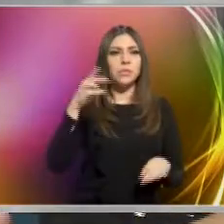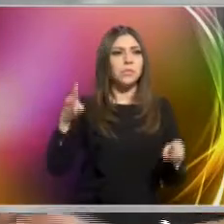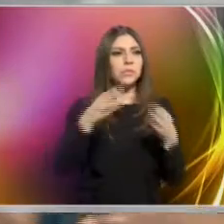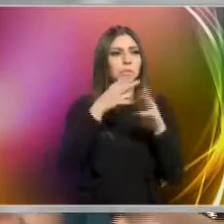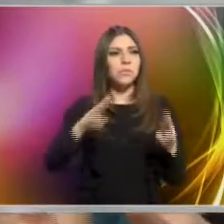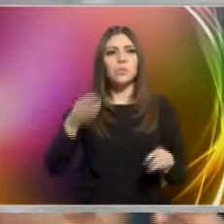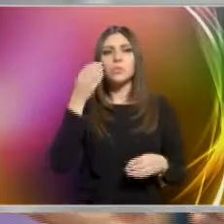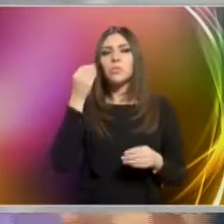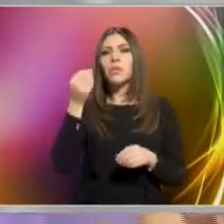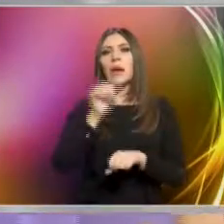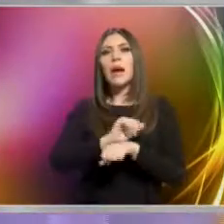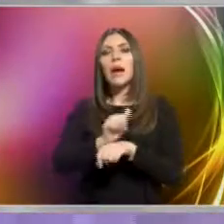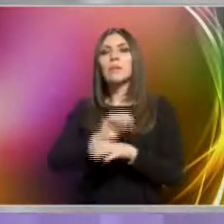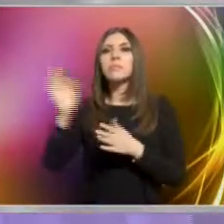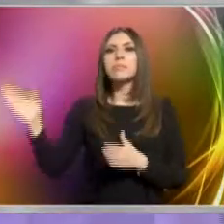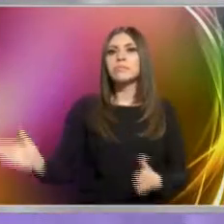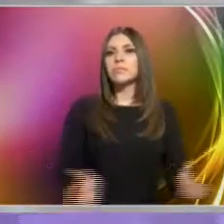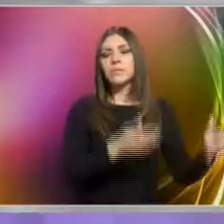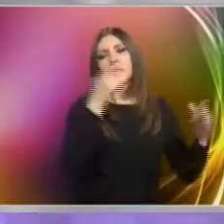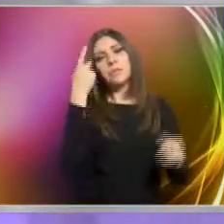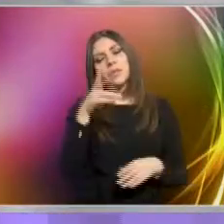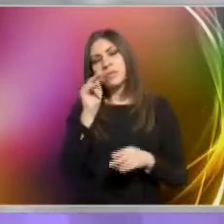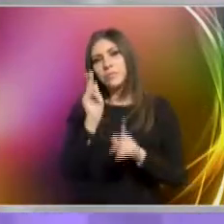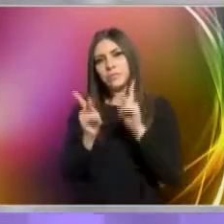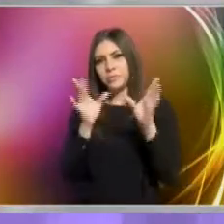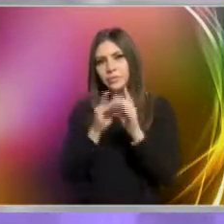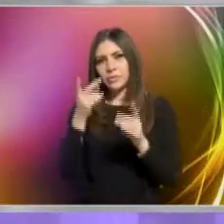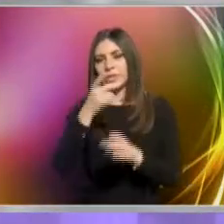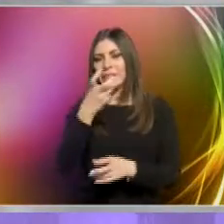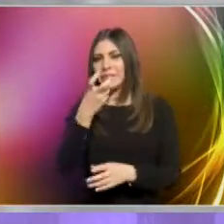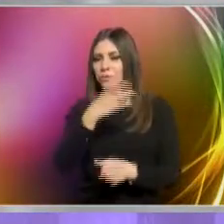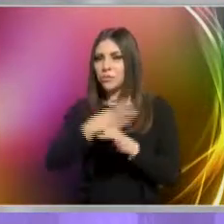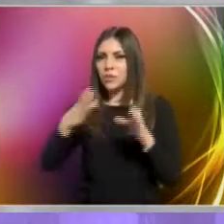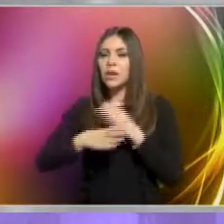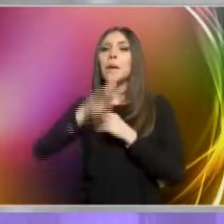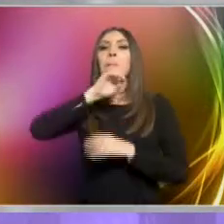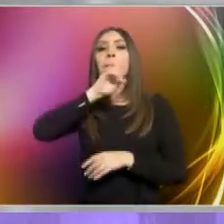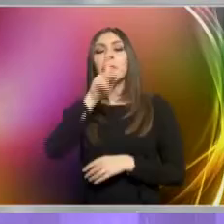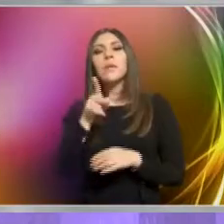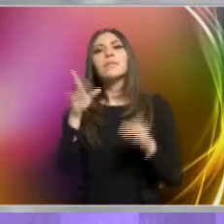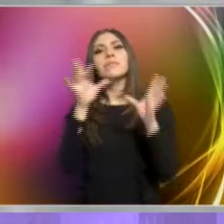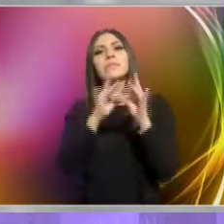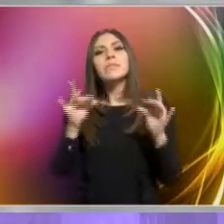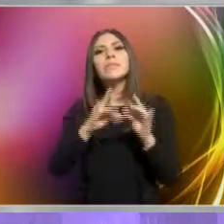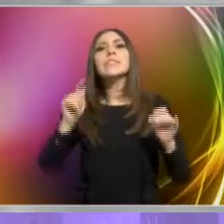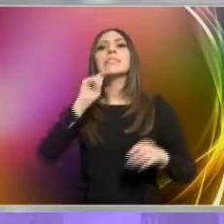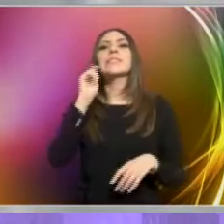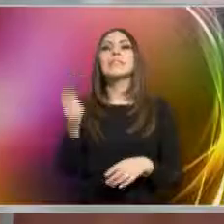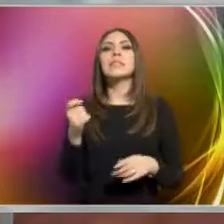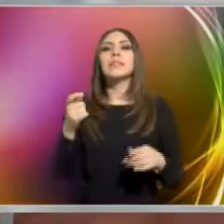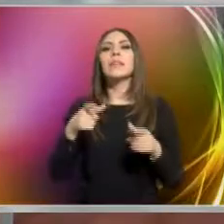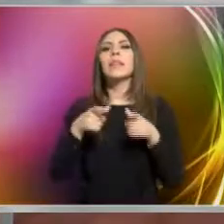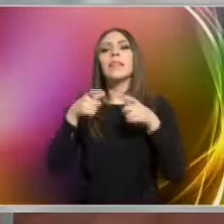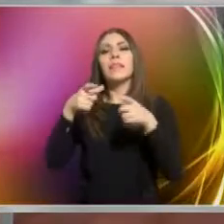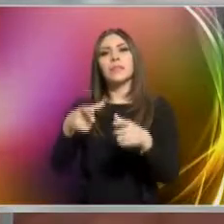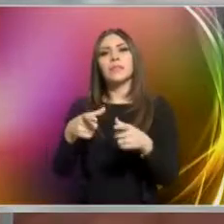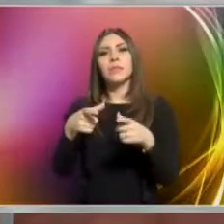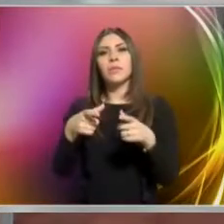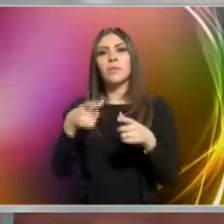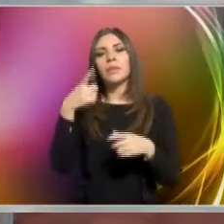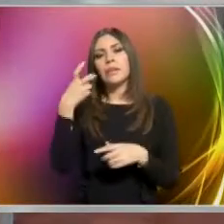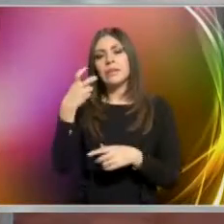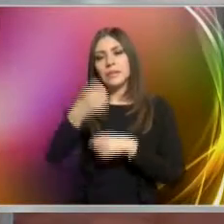artistas increíbles, pero Sí. no hablemos de esas cosas tristes, Sí. mejor vamos a hablar de lo que nos dejó en discos